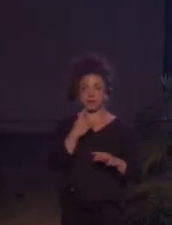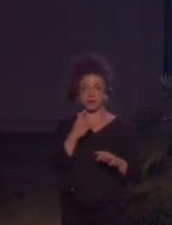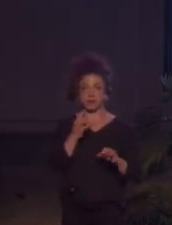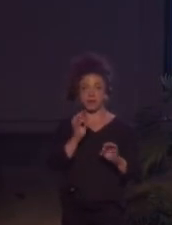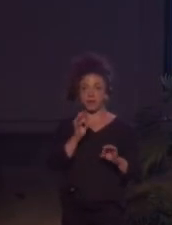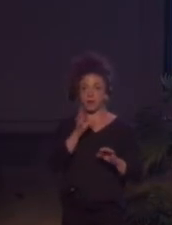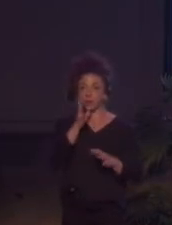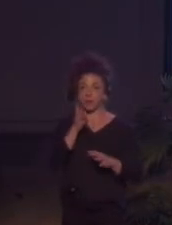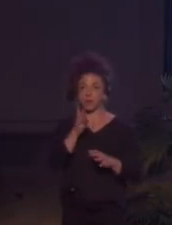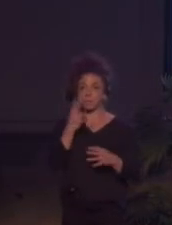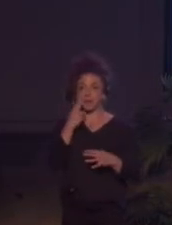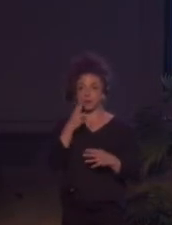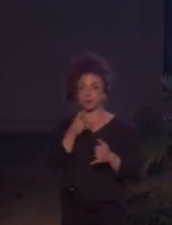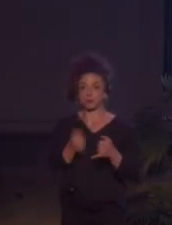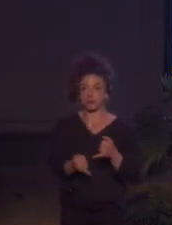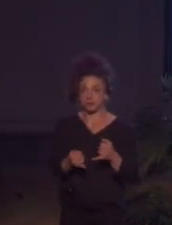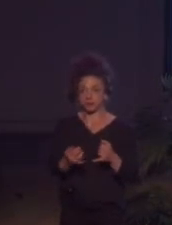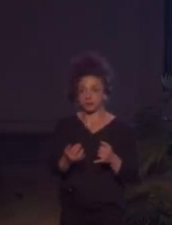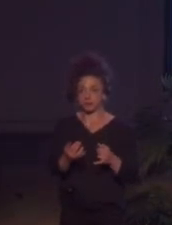para no cagarla, pero